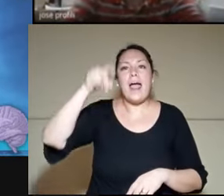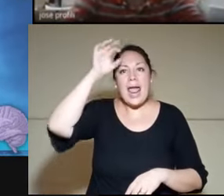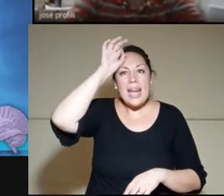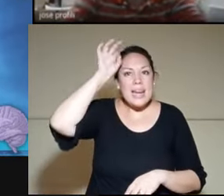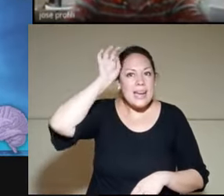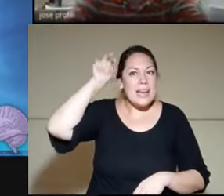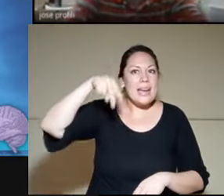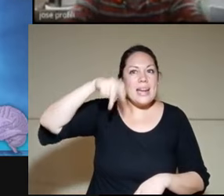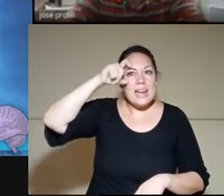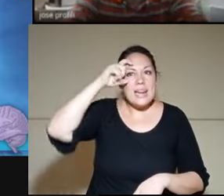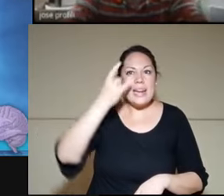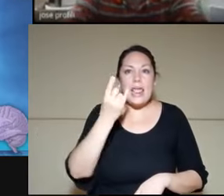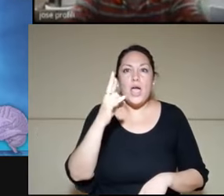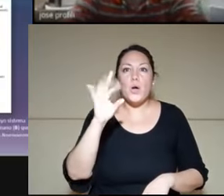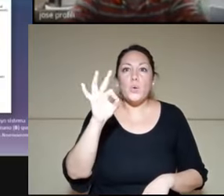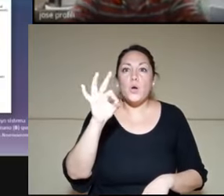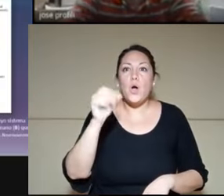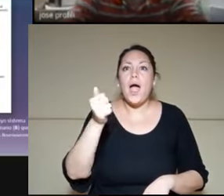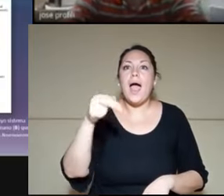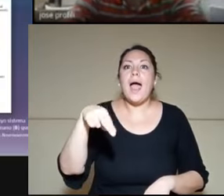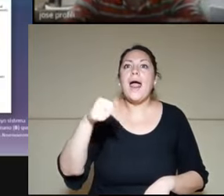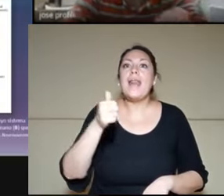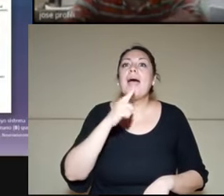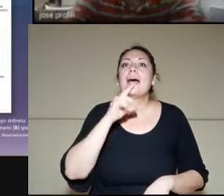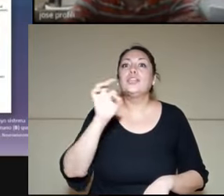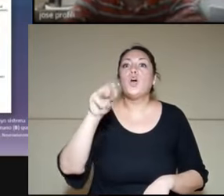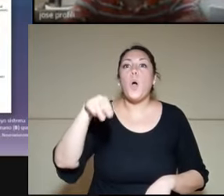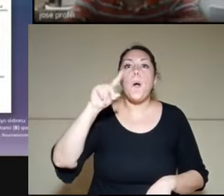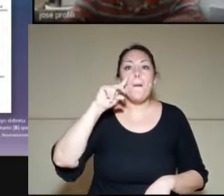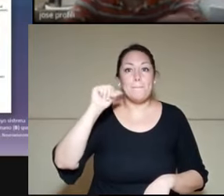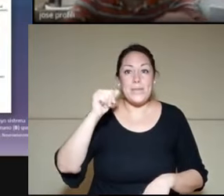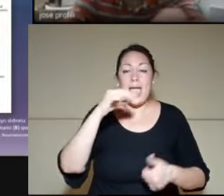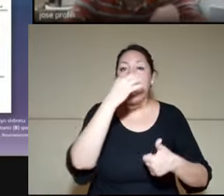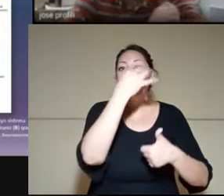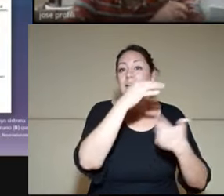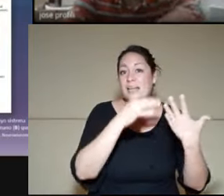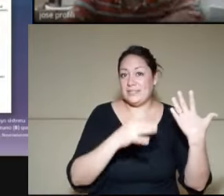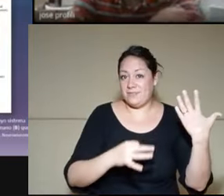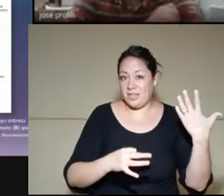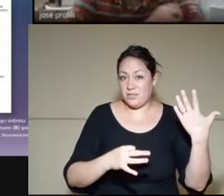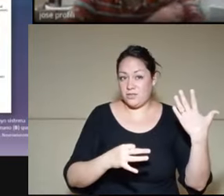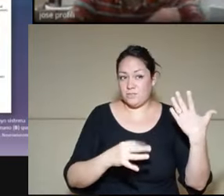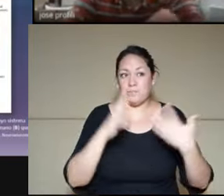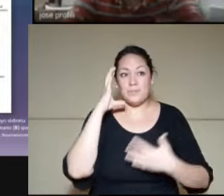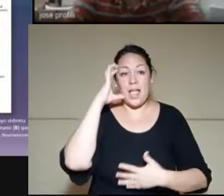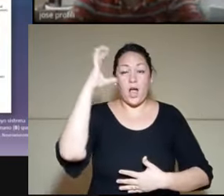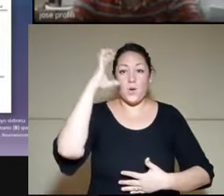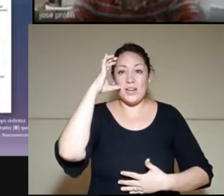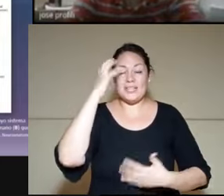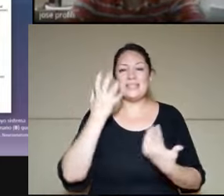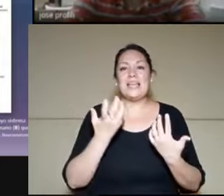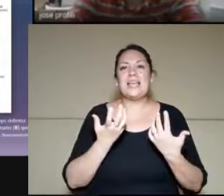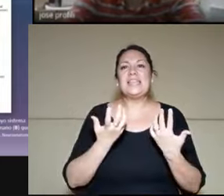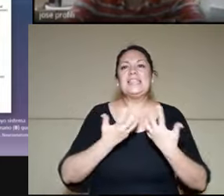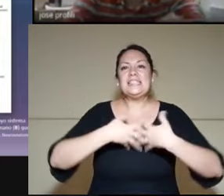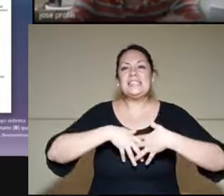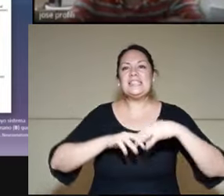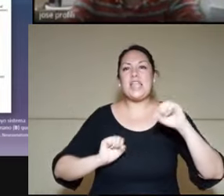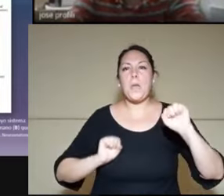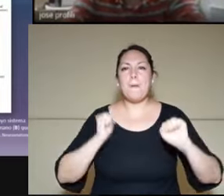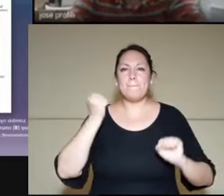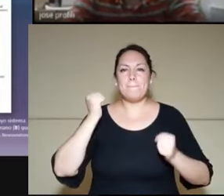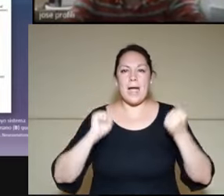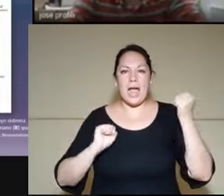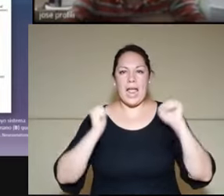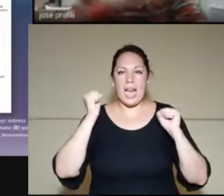la neuroanatomía y las definiciones y las clasificaciones. Ustedes recuerden que el sistema